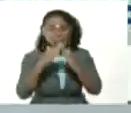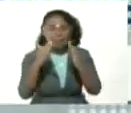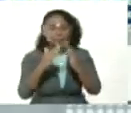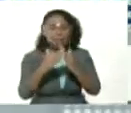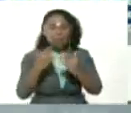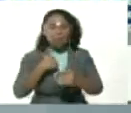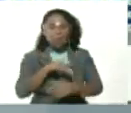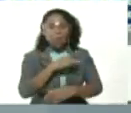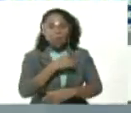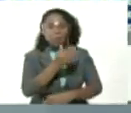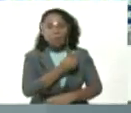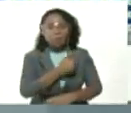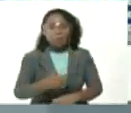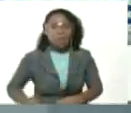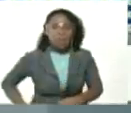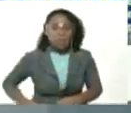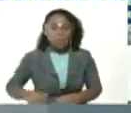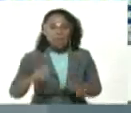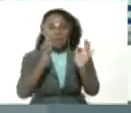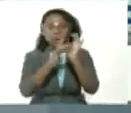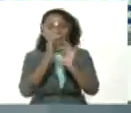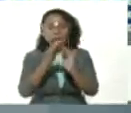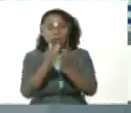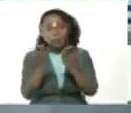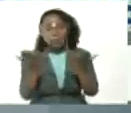nuestro Señor Jesucristo.